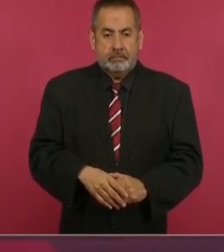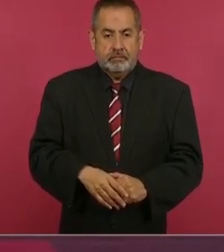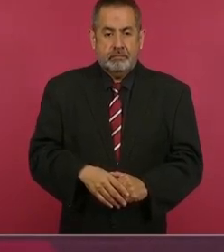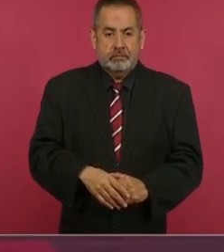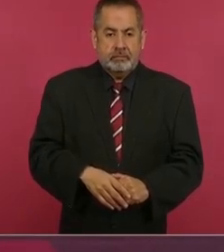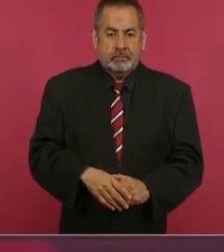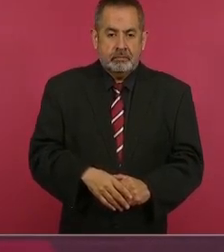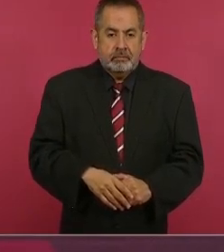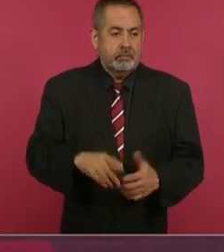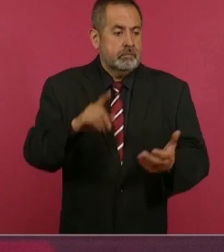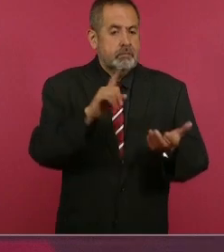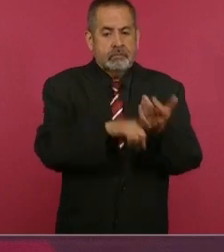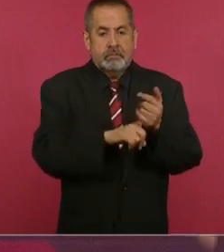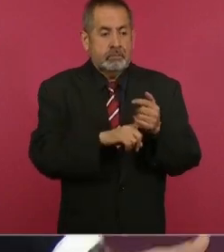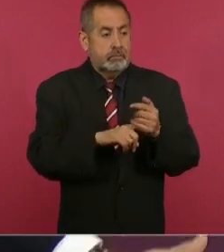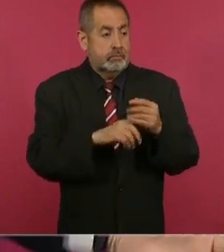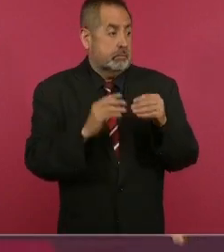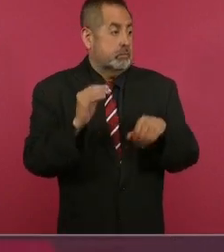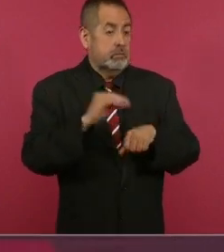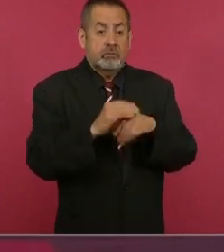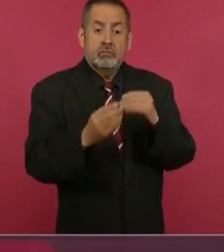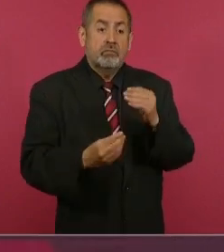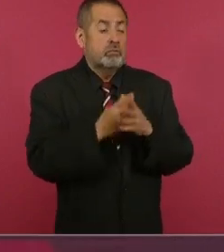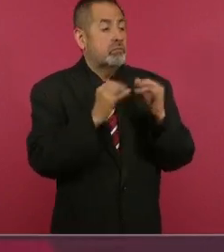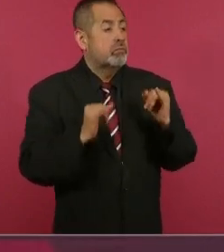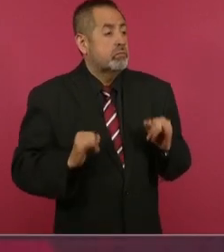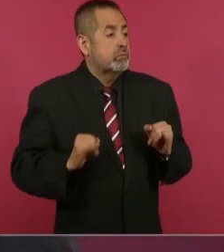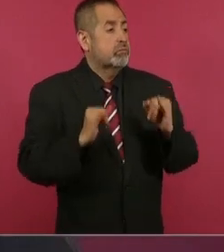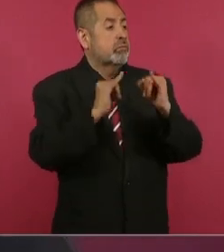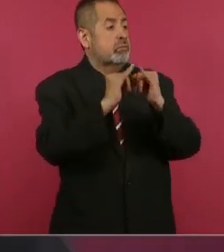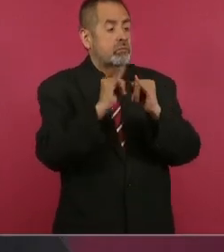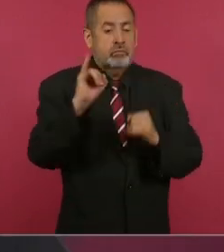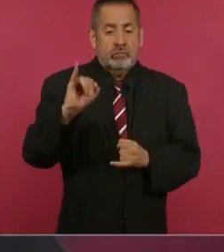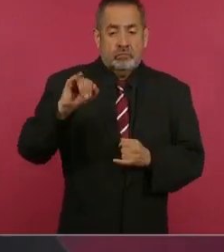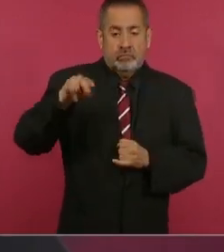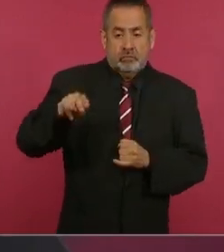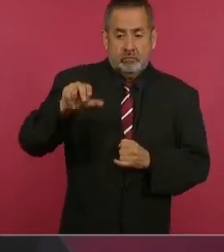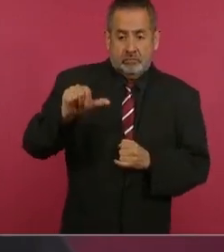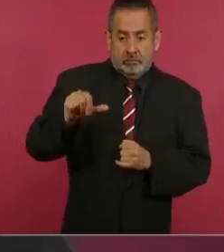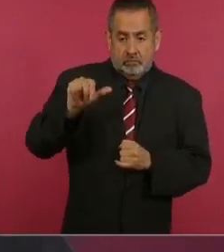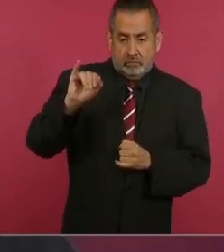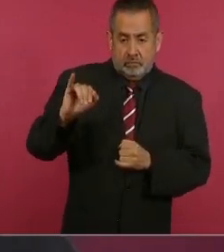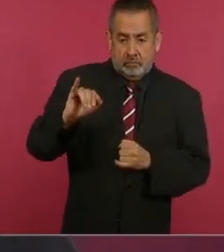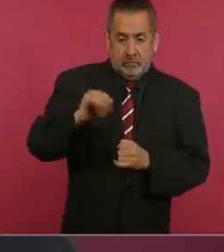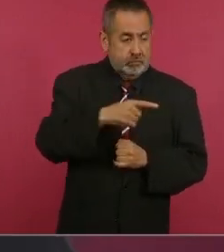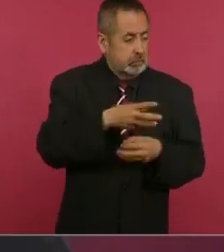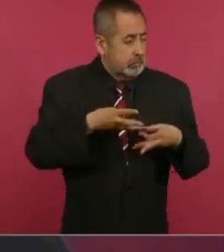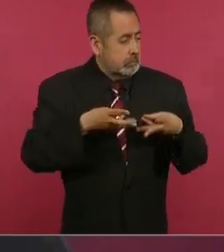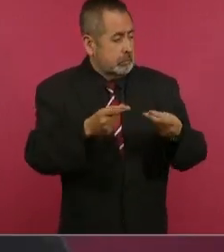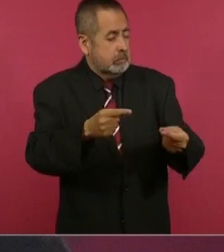habían creado un Instituto de la Transparencia, ¿no? Que nos cuesta muchísimo,